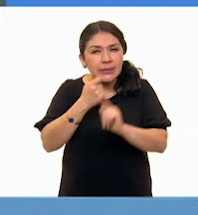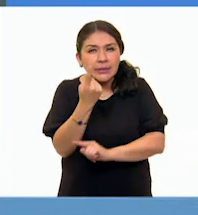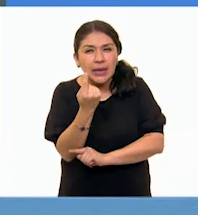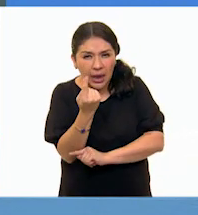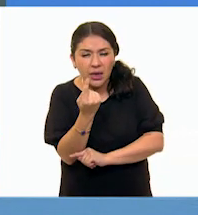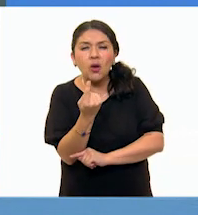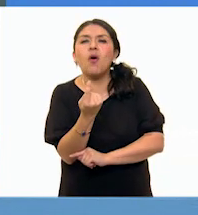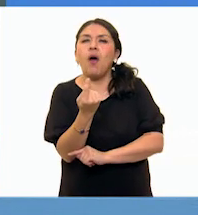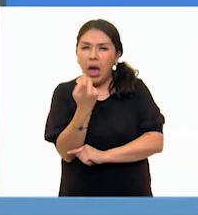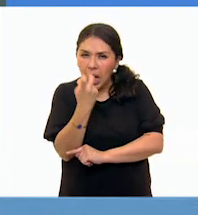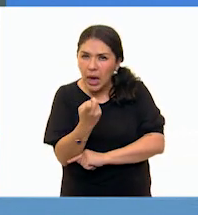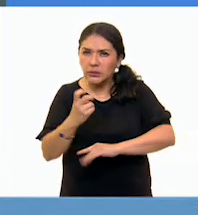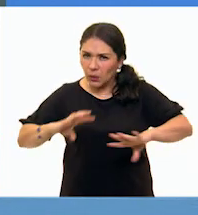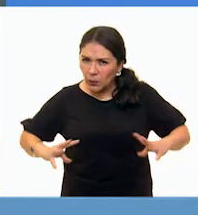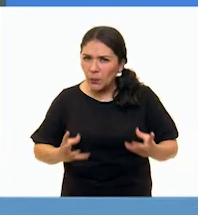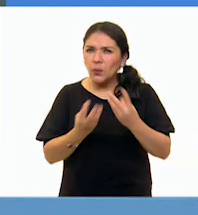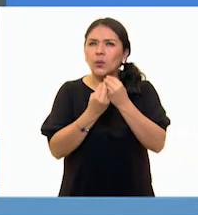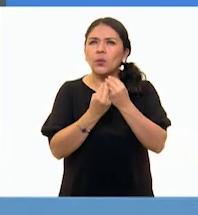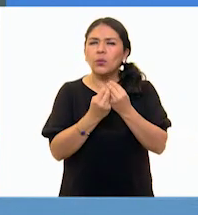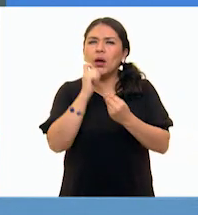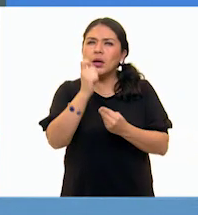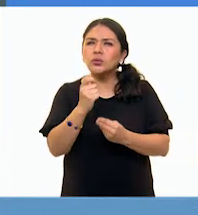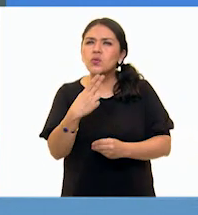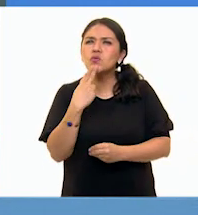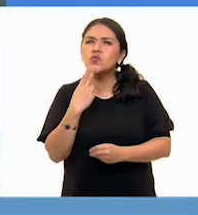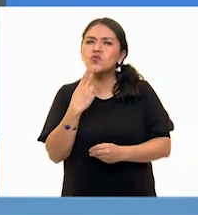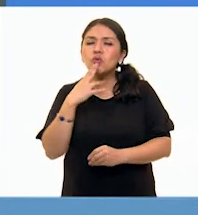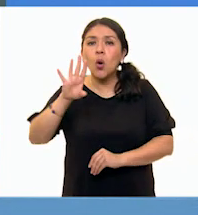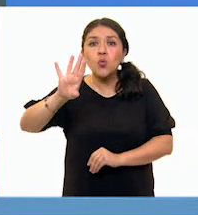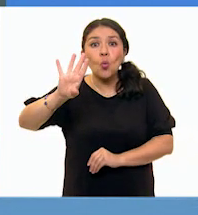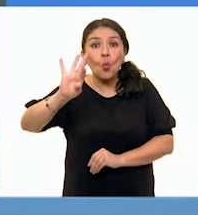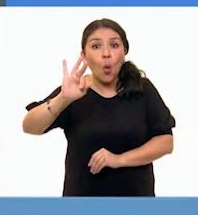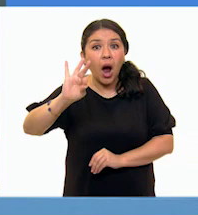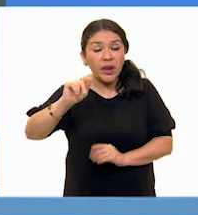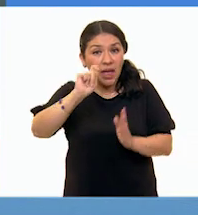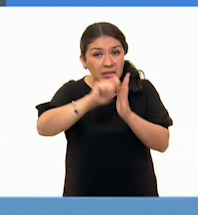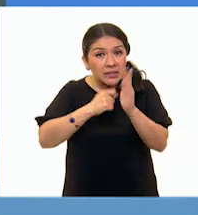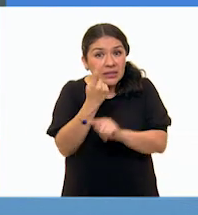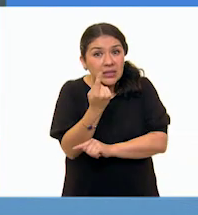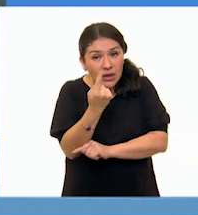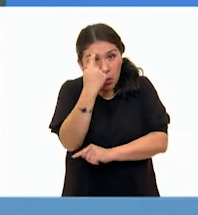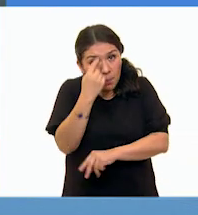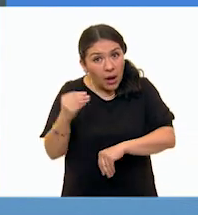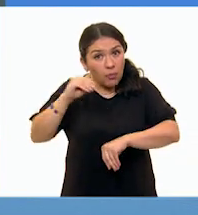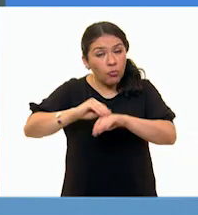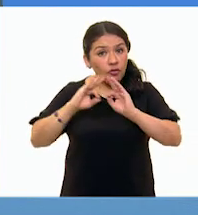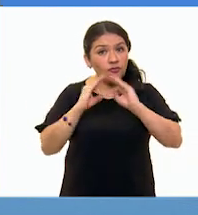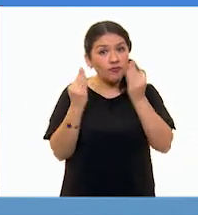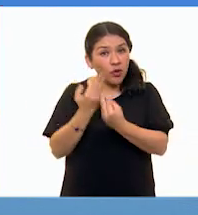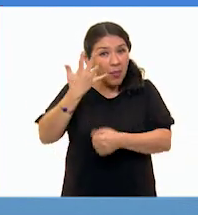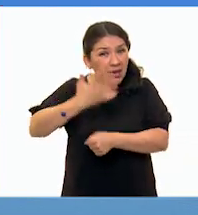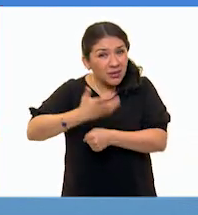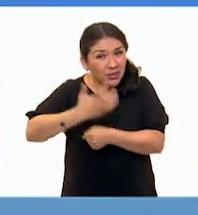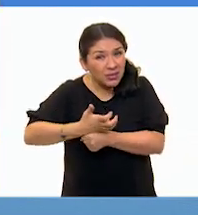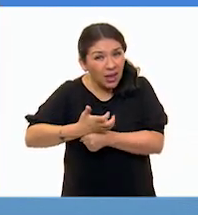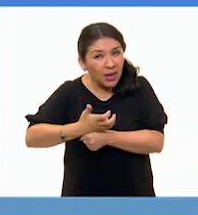en total, si son 18, ¿se van a utilizar 40 cerillos para formar la figura 5, maestra? ¿Cuántos